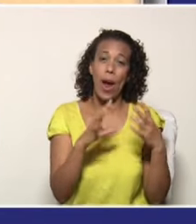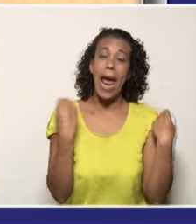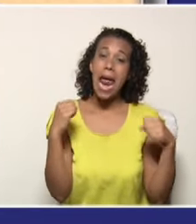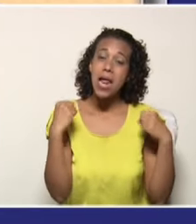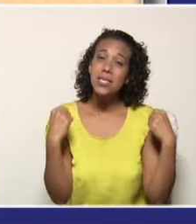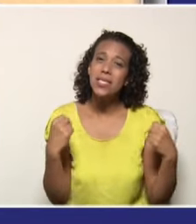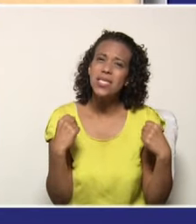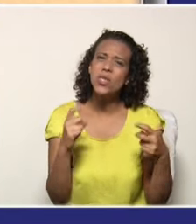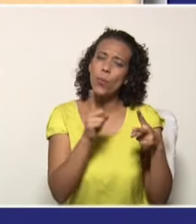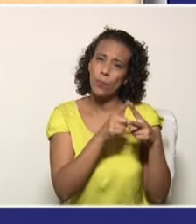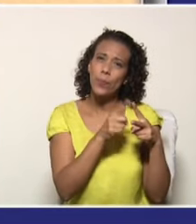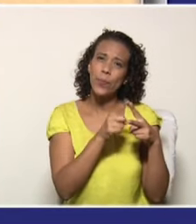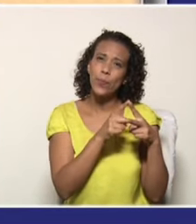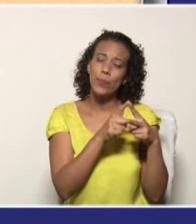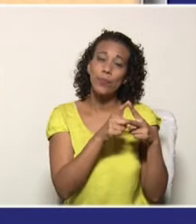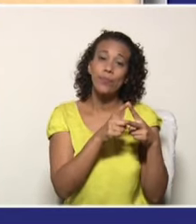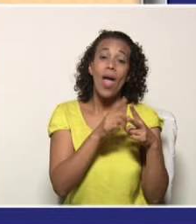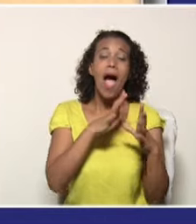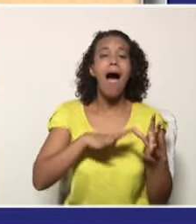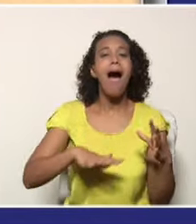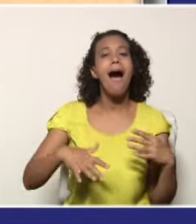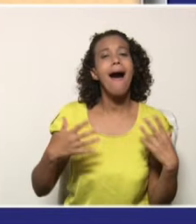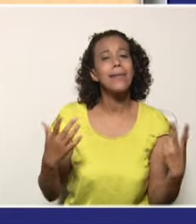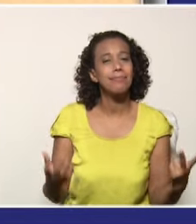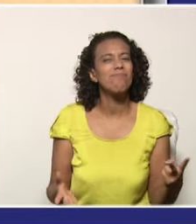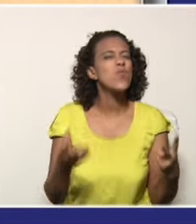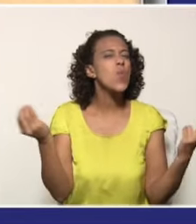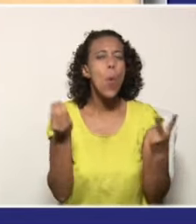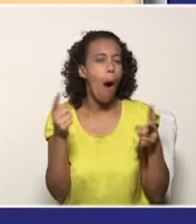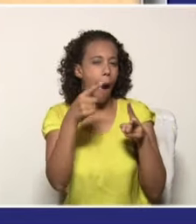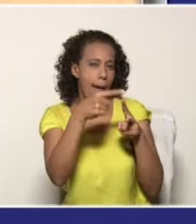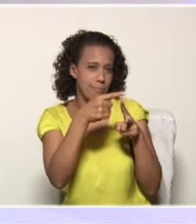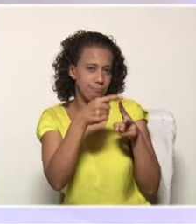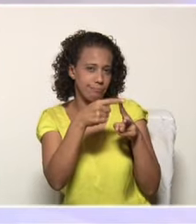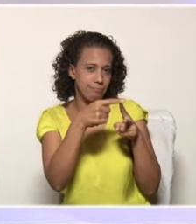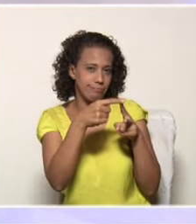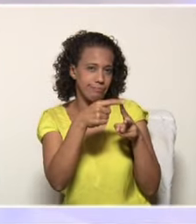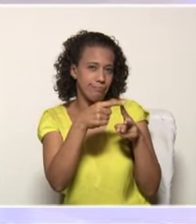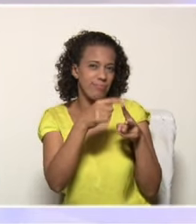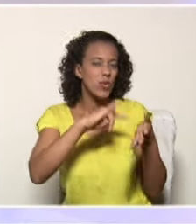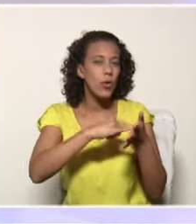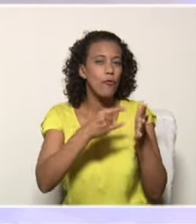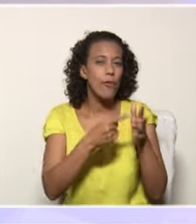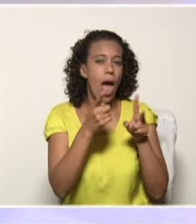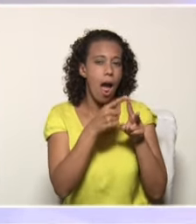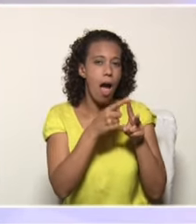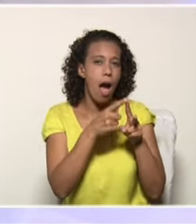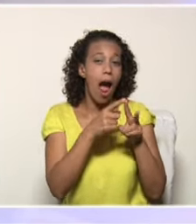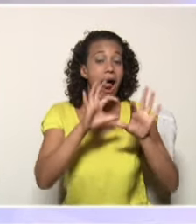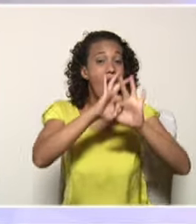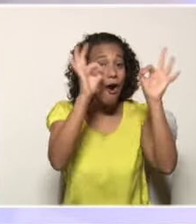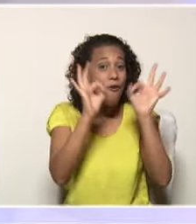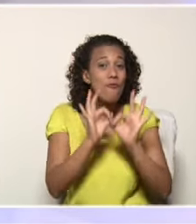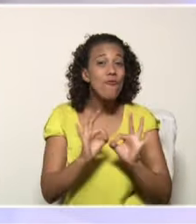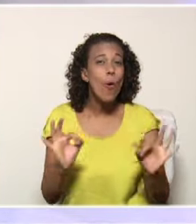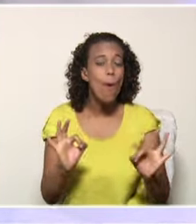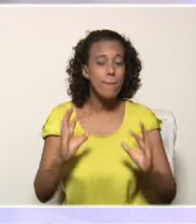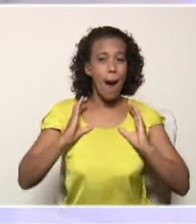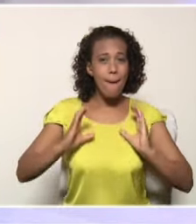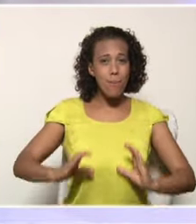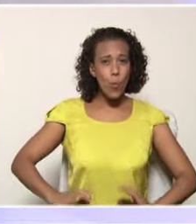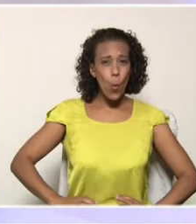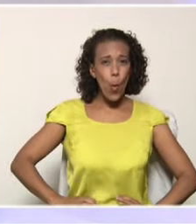ejercicios físicos pueden ser aeróbicos o anaeróbicos. Los conceptos se refieren a la forma en que el